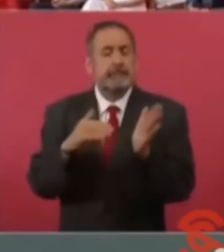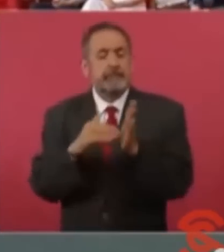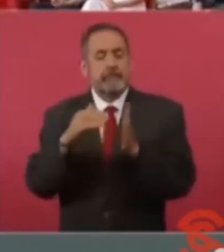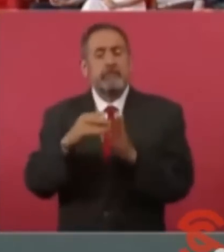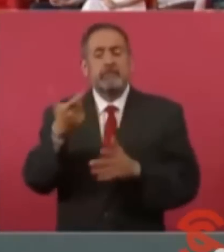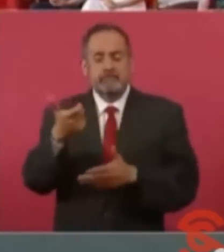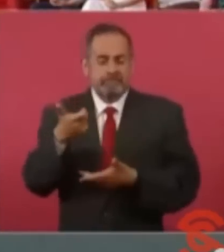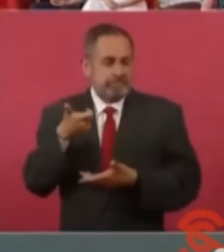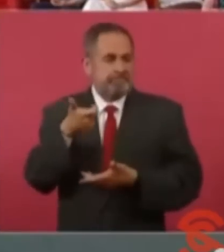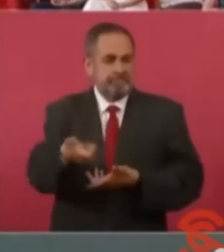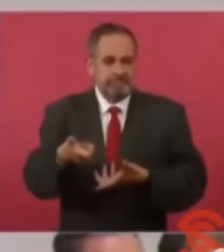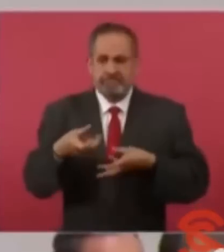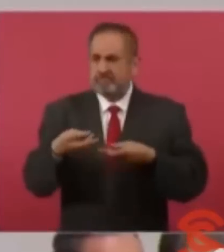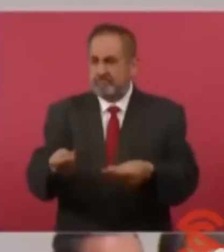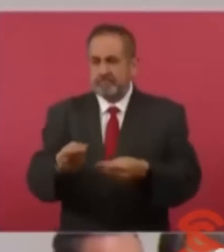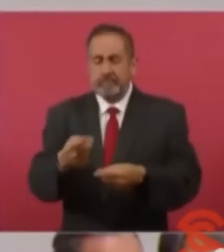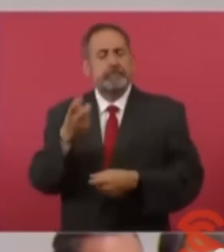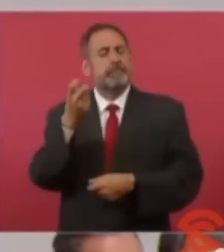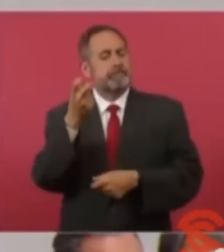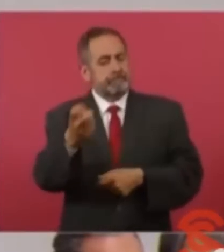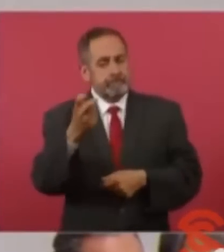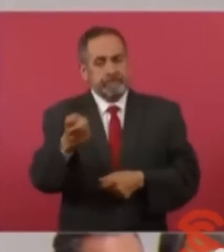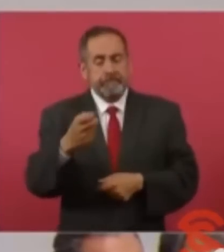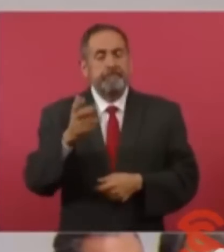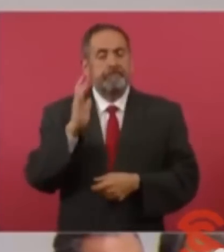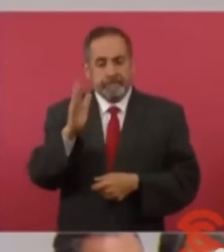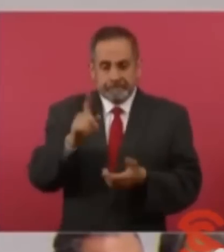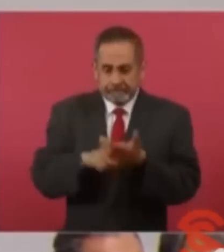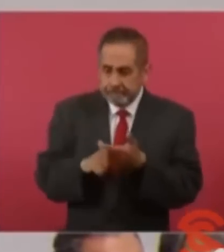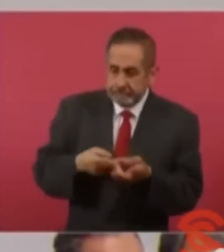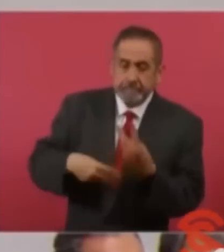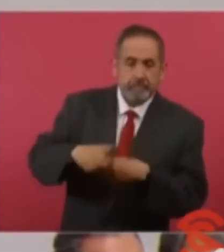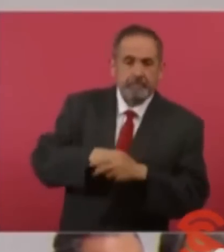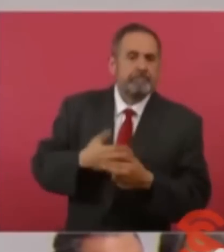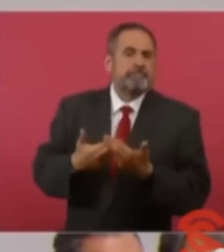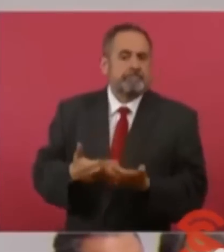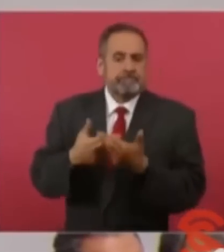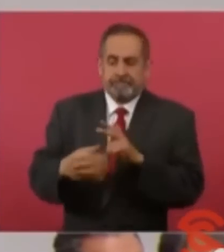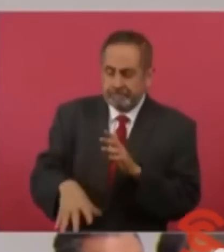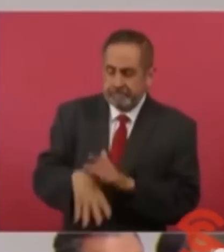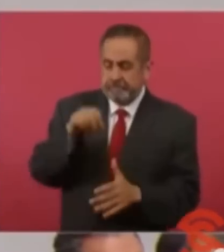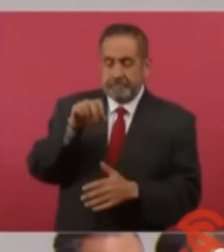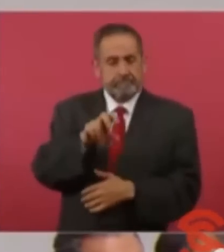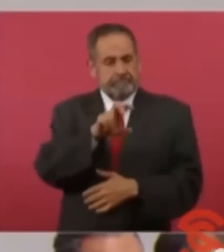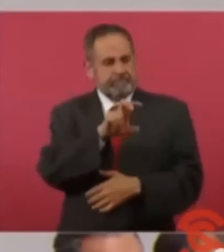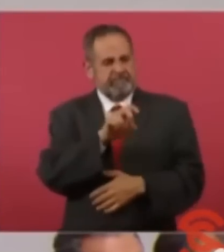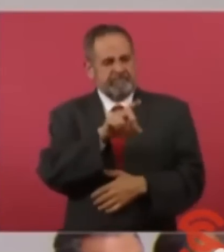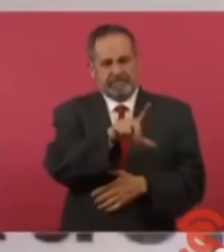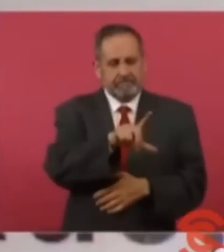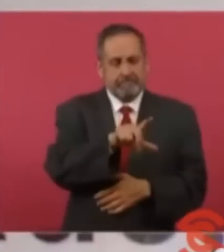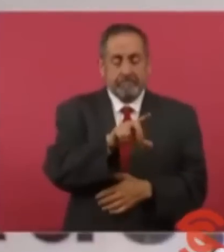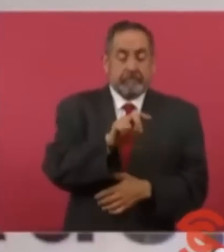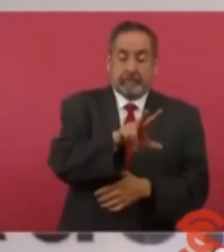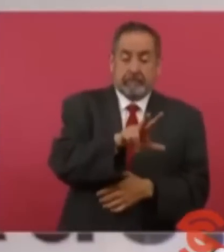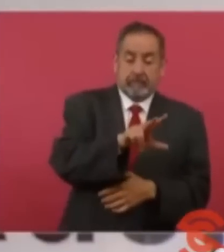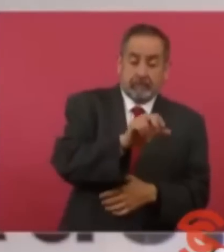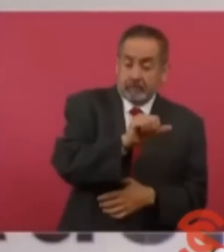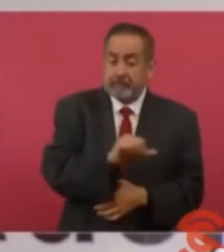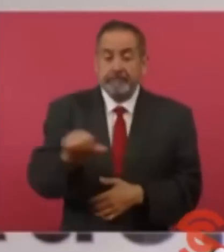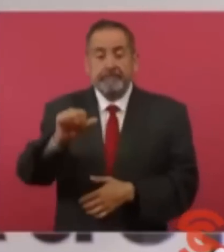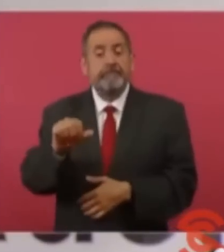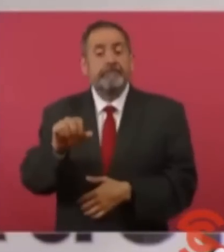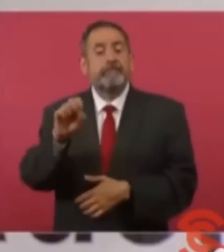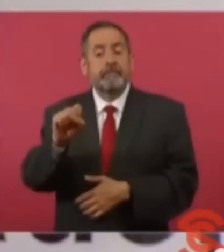pesos. Por ello, han aumentado su producción de 38 a